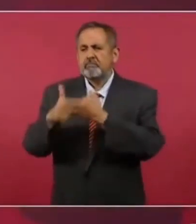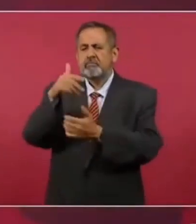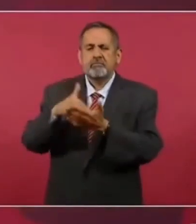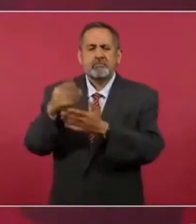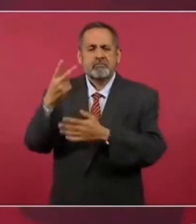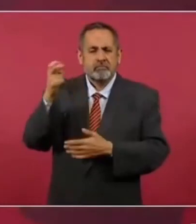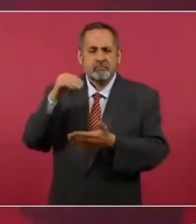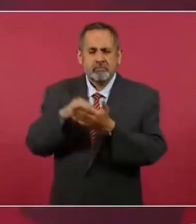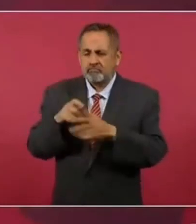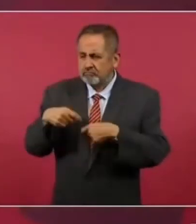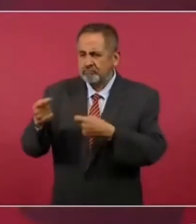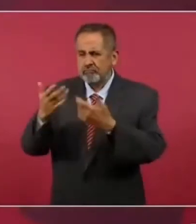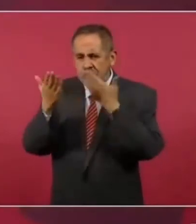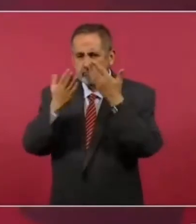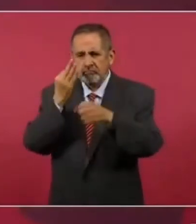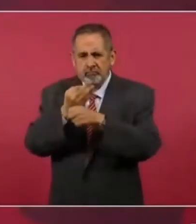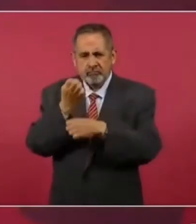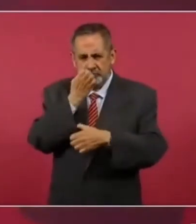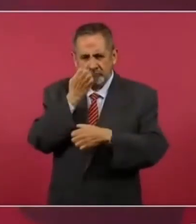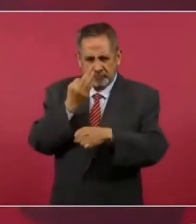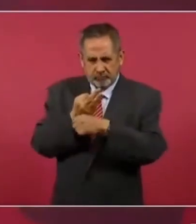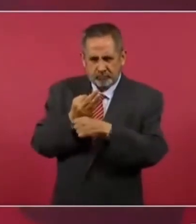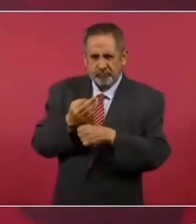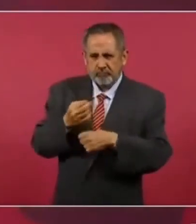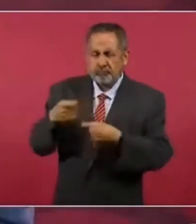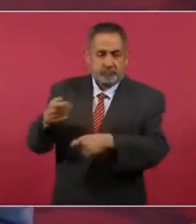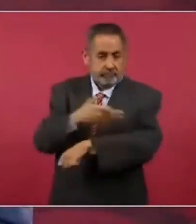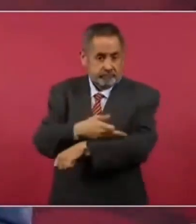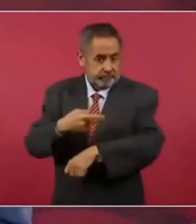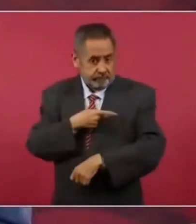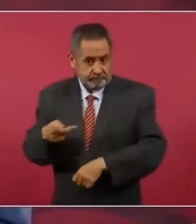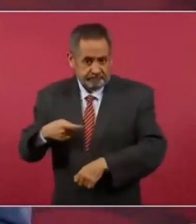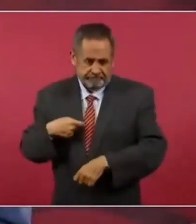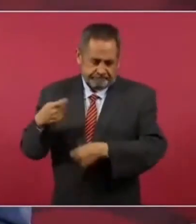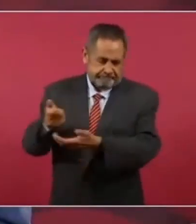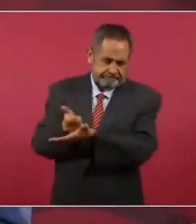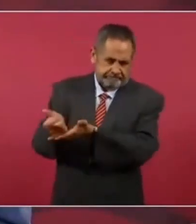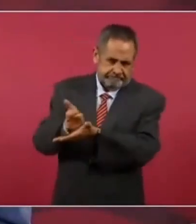12,200,000 estudiantes de familias pobres.